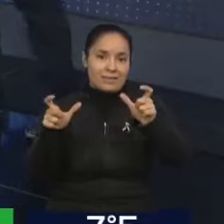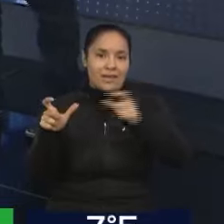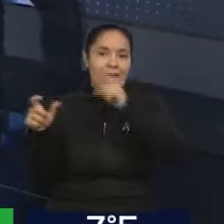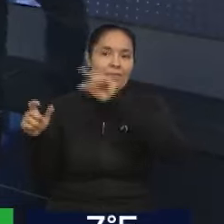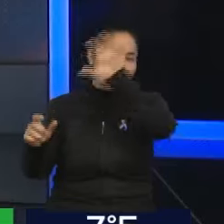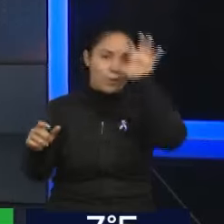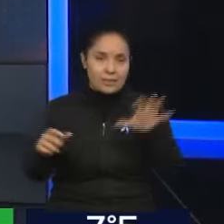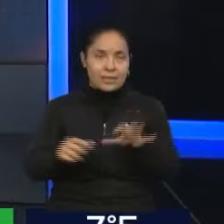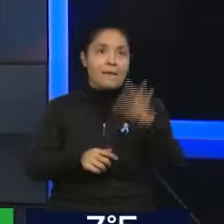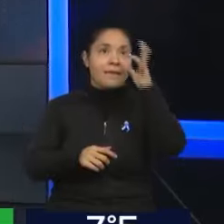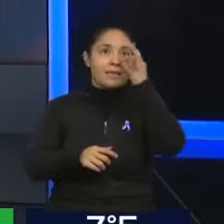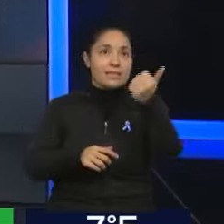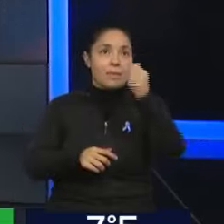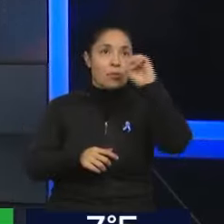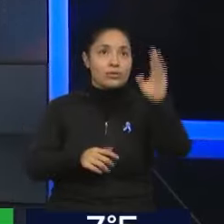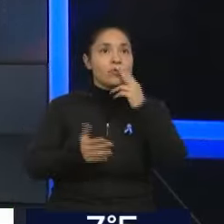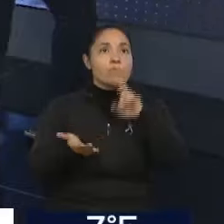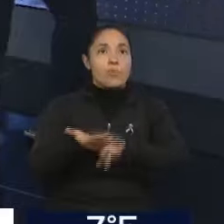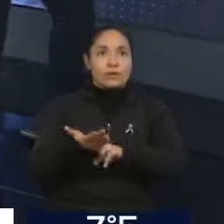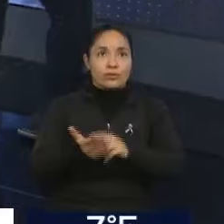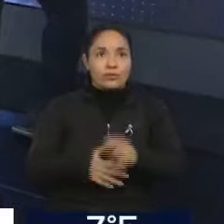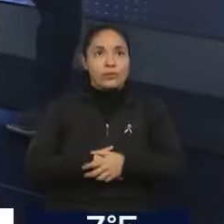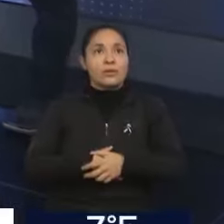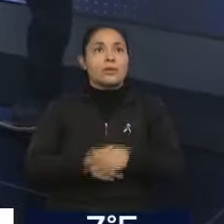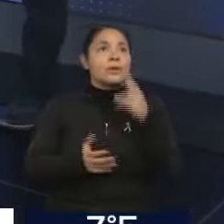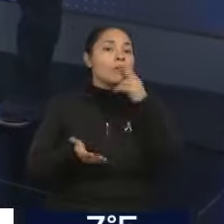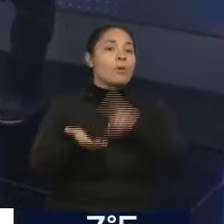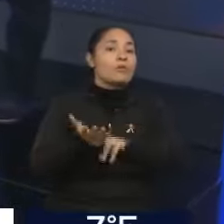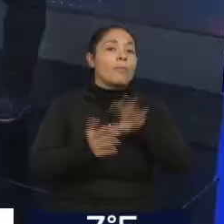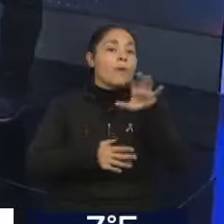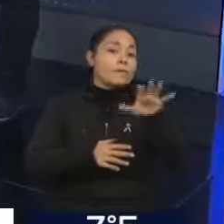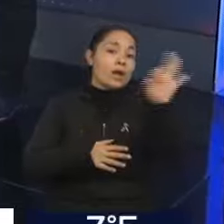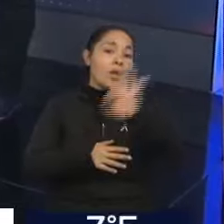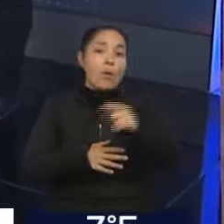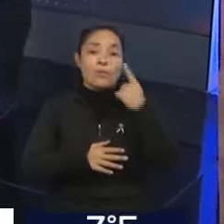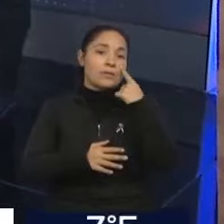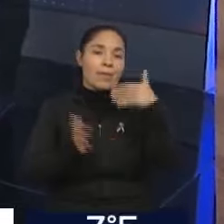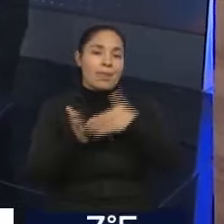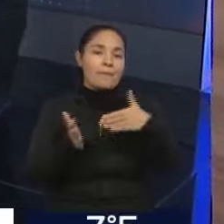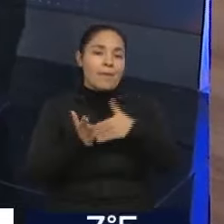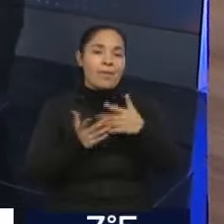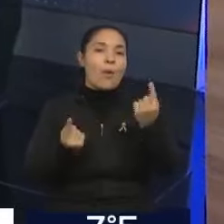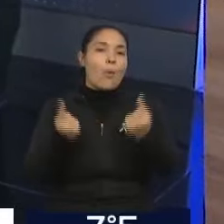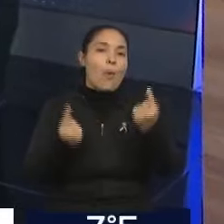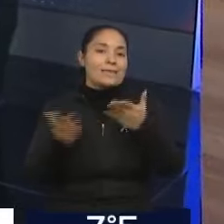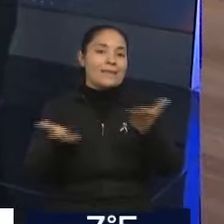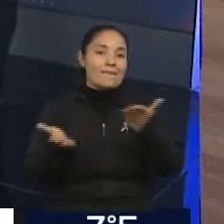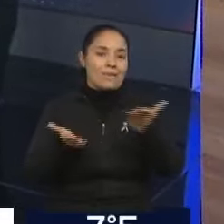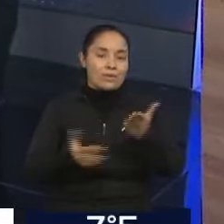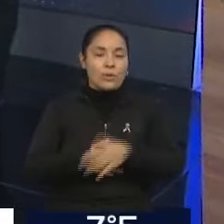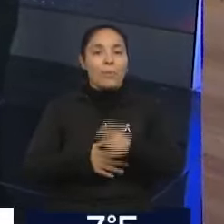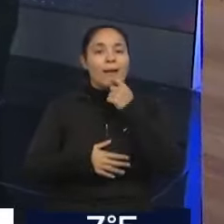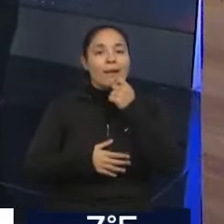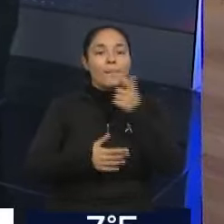otra. 26% impuestos. Que pueden ser impuestos provinciales o municipales, dependiendo de la prestación del servicio. Si es, por ejemplo,